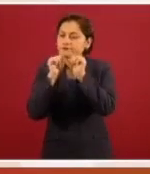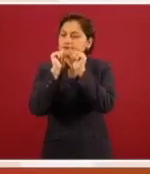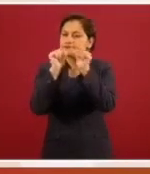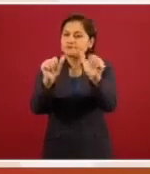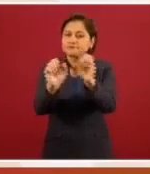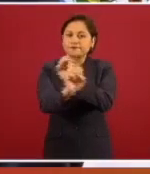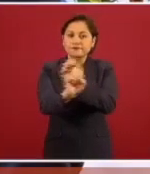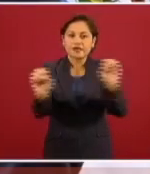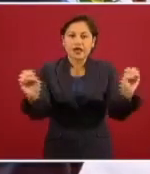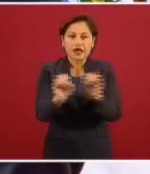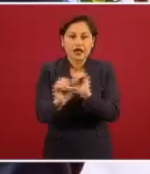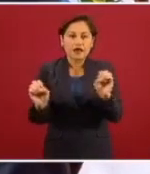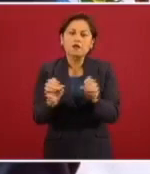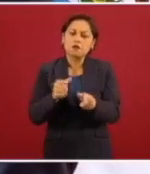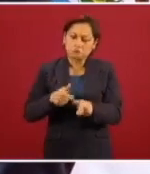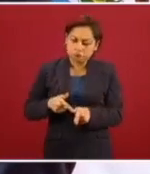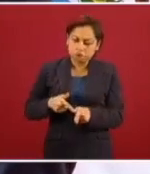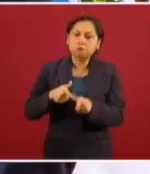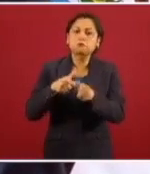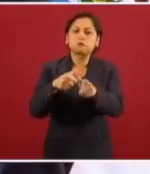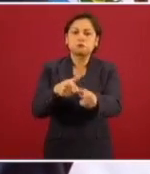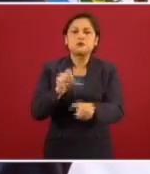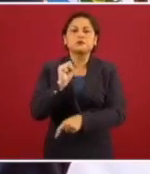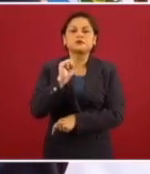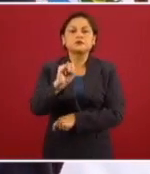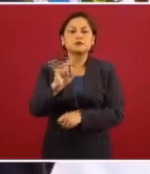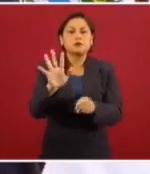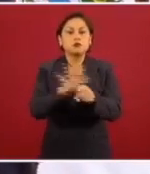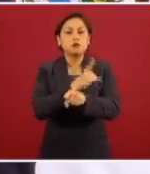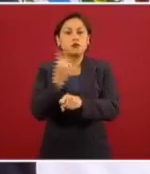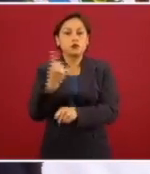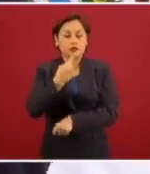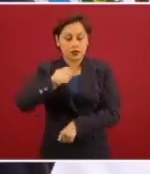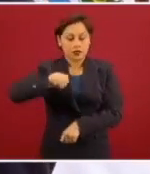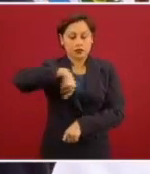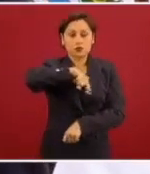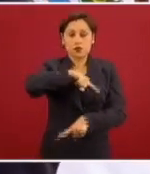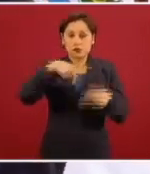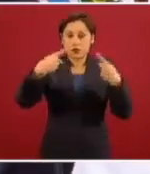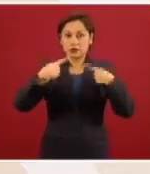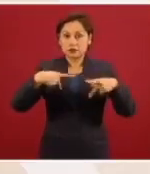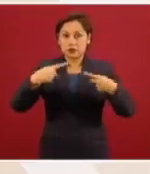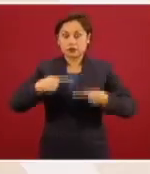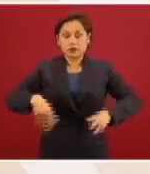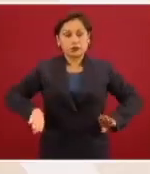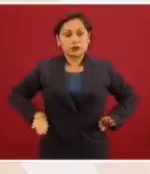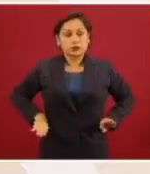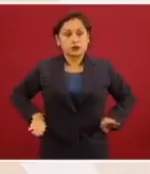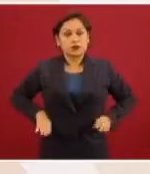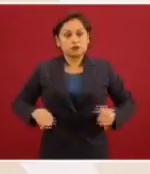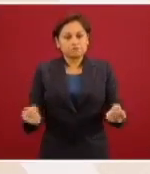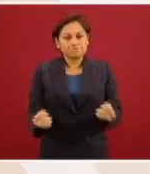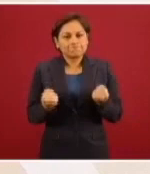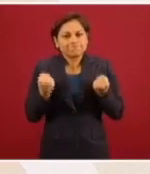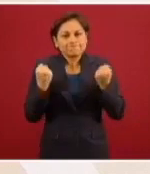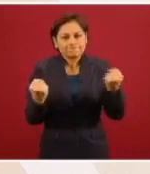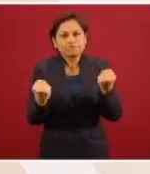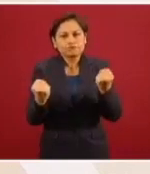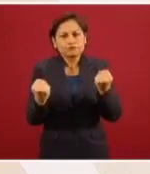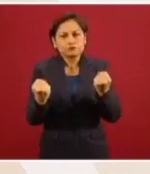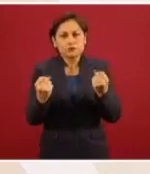son más nuestras fortalezas que las debilidades y